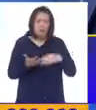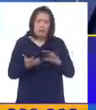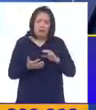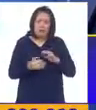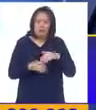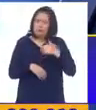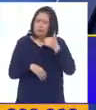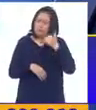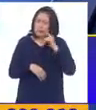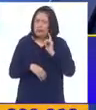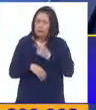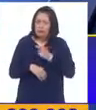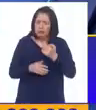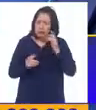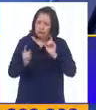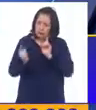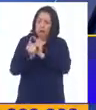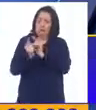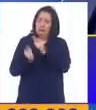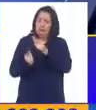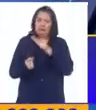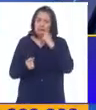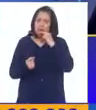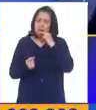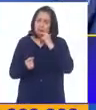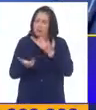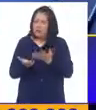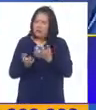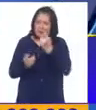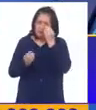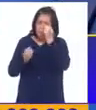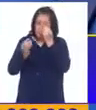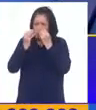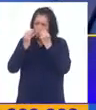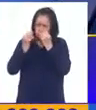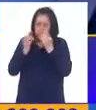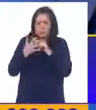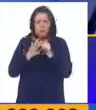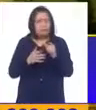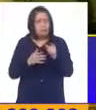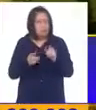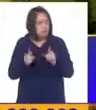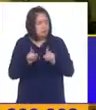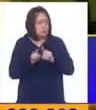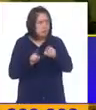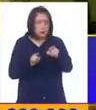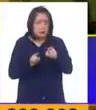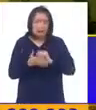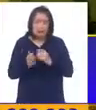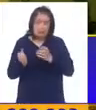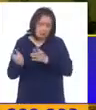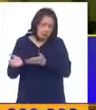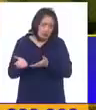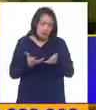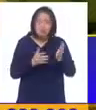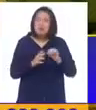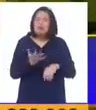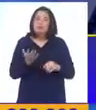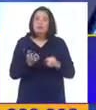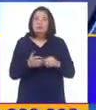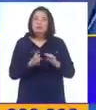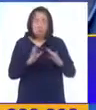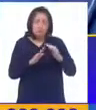denuncia, encontrando a Dalia Durán Gómez con diversos golpes en el rostro, por la que la pareja fue conducida a la comisaría de San